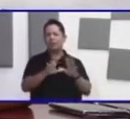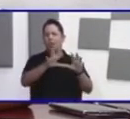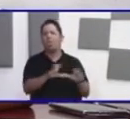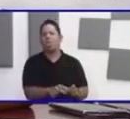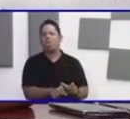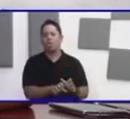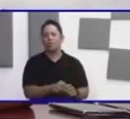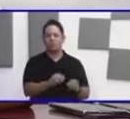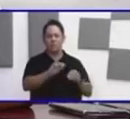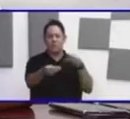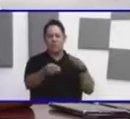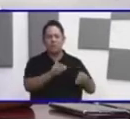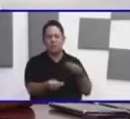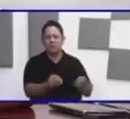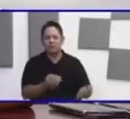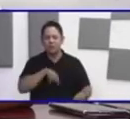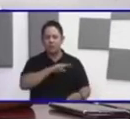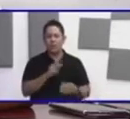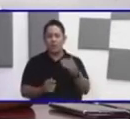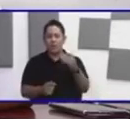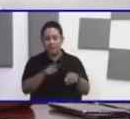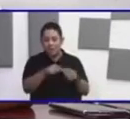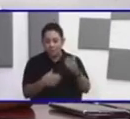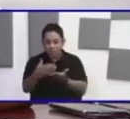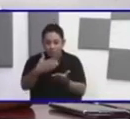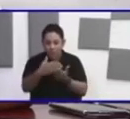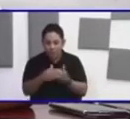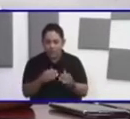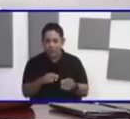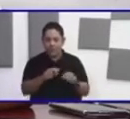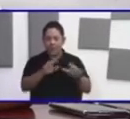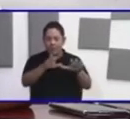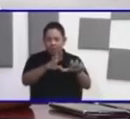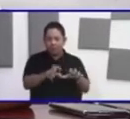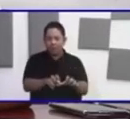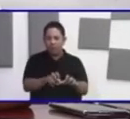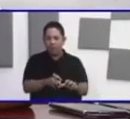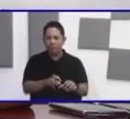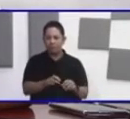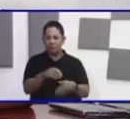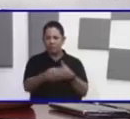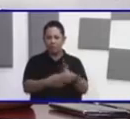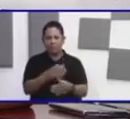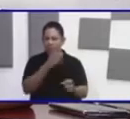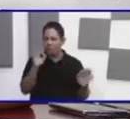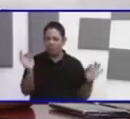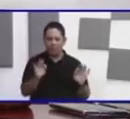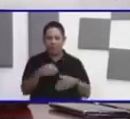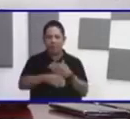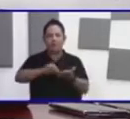que nosotros compramos son camas inoxidables, son de un material especial, lavable, para desinfección y